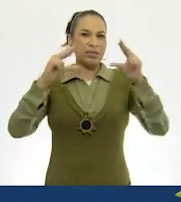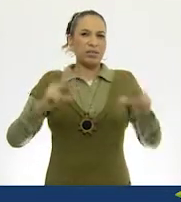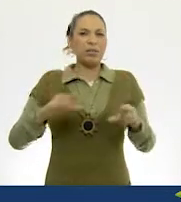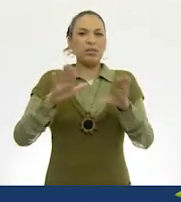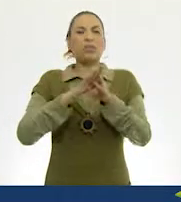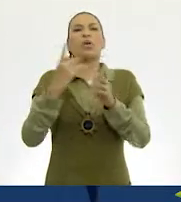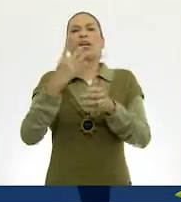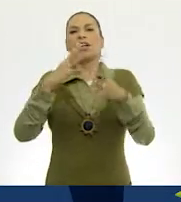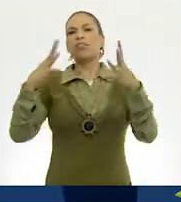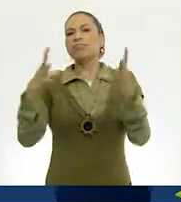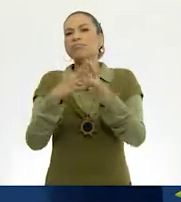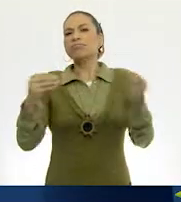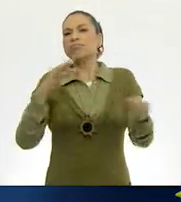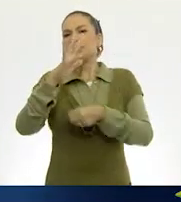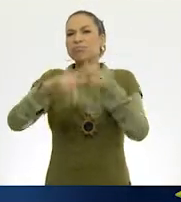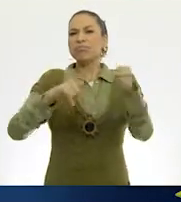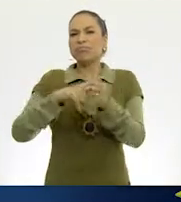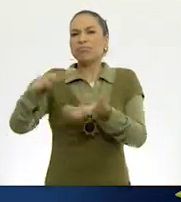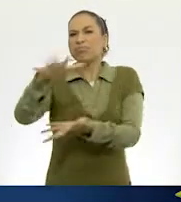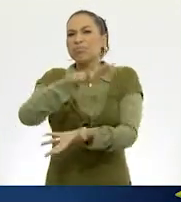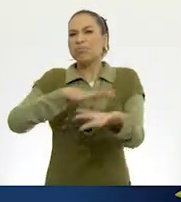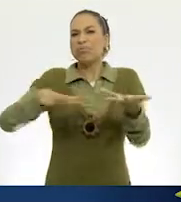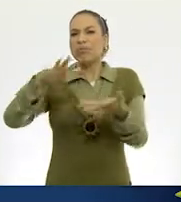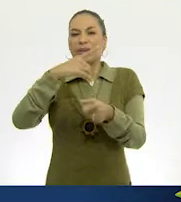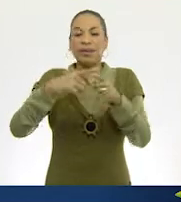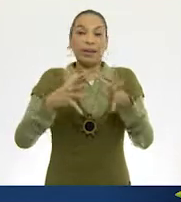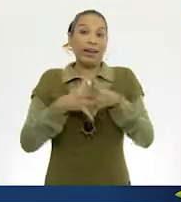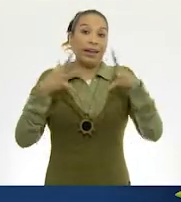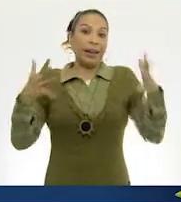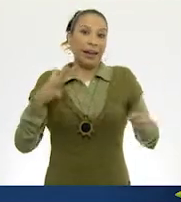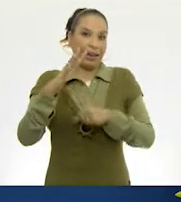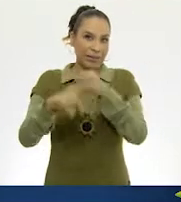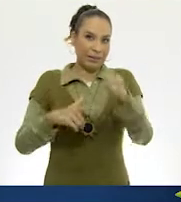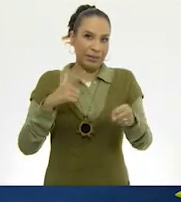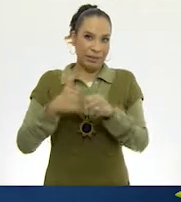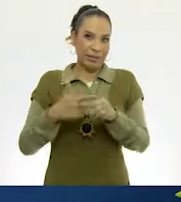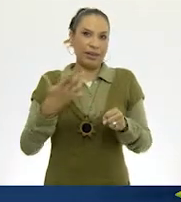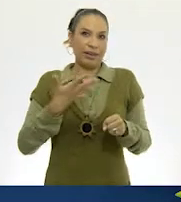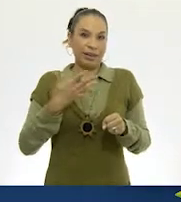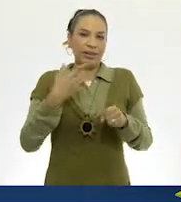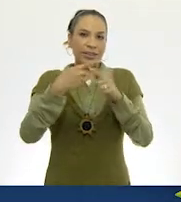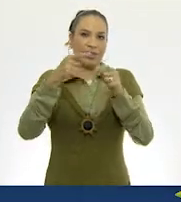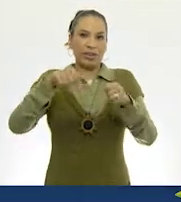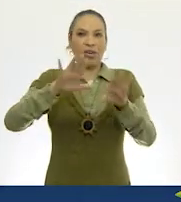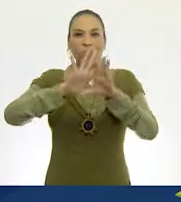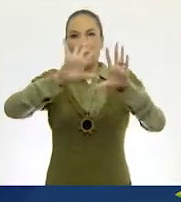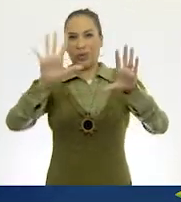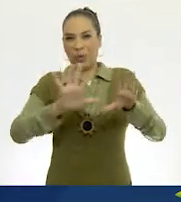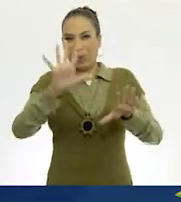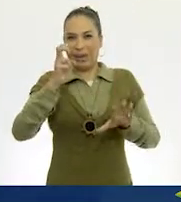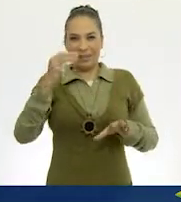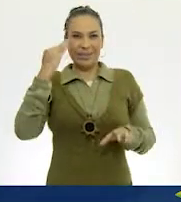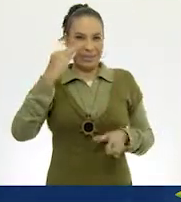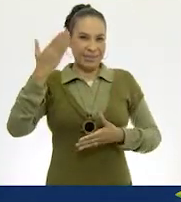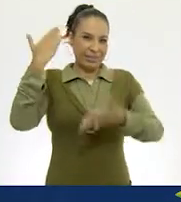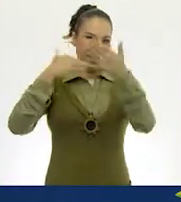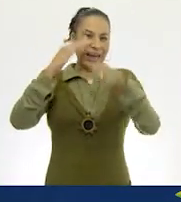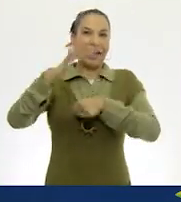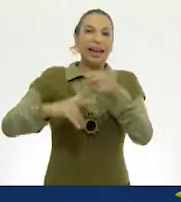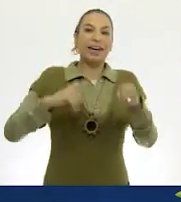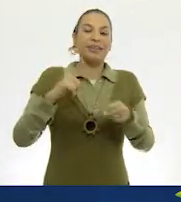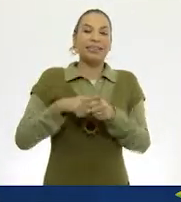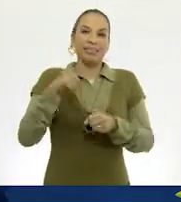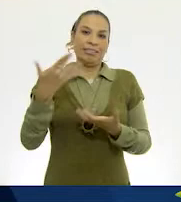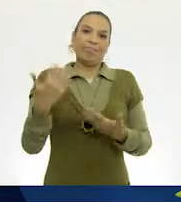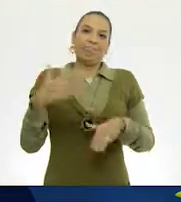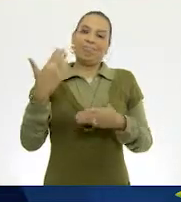la megafauna, por qué se extinguieron la mayor parte de los grandes animales que ocupaban los continentes en aquella época, animales que habían sido